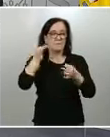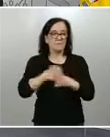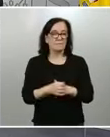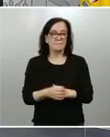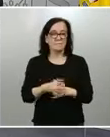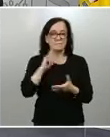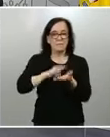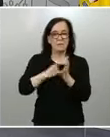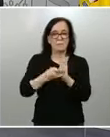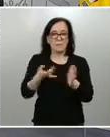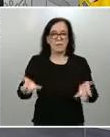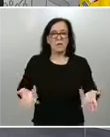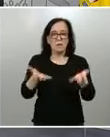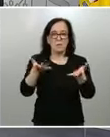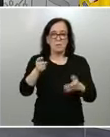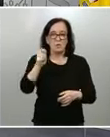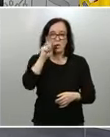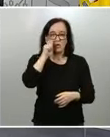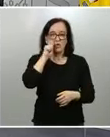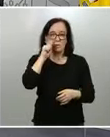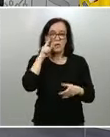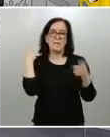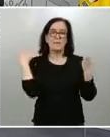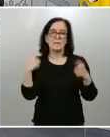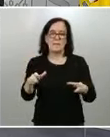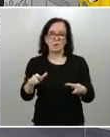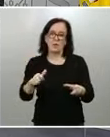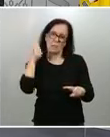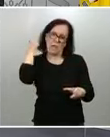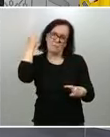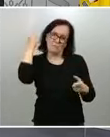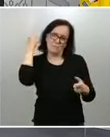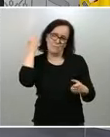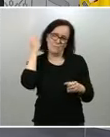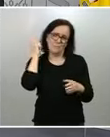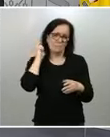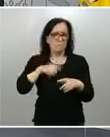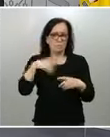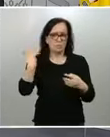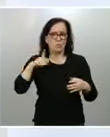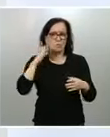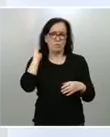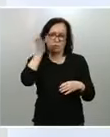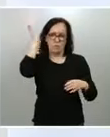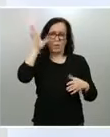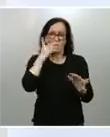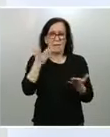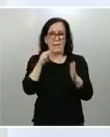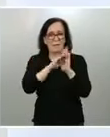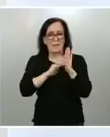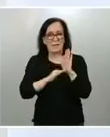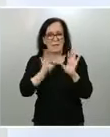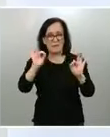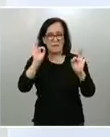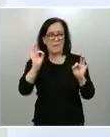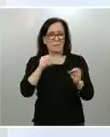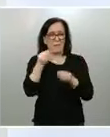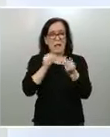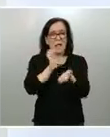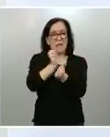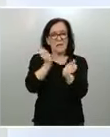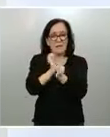al turismo como sector especialmente castigado con medidas específicas por ejemplo para agilizar líneas de crédito atrás creadas ayudas